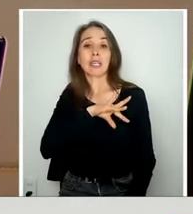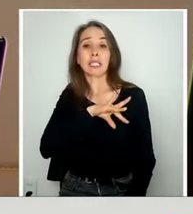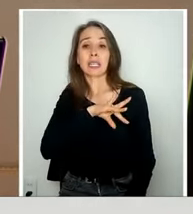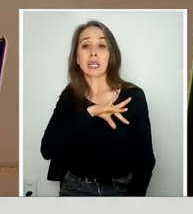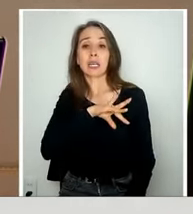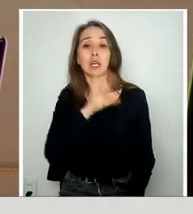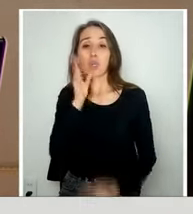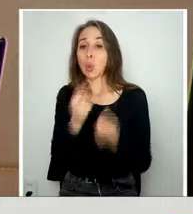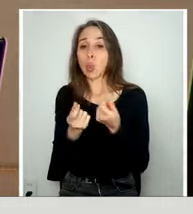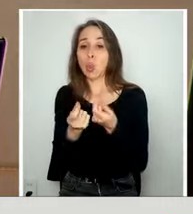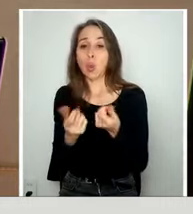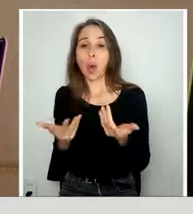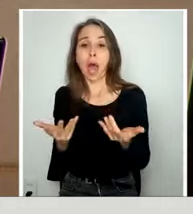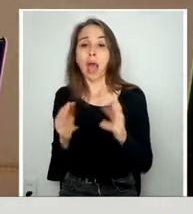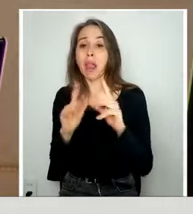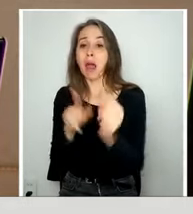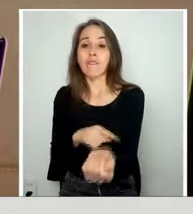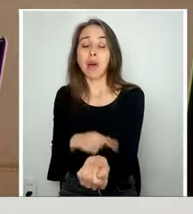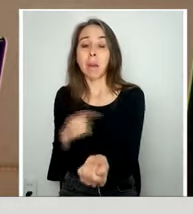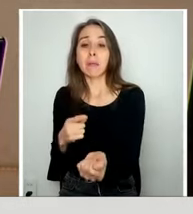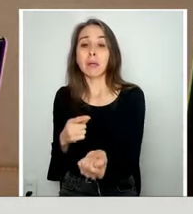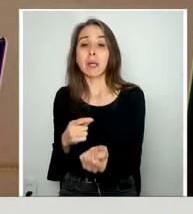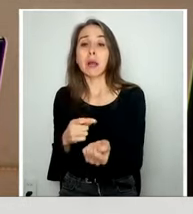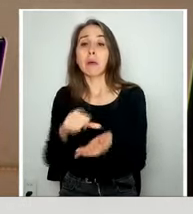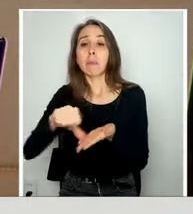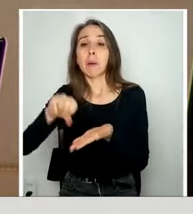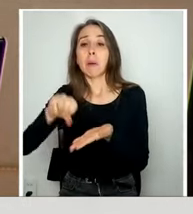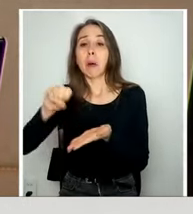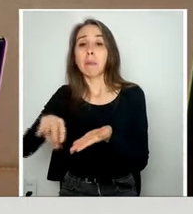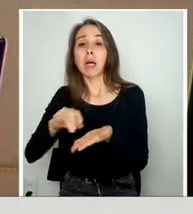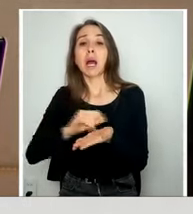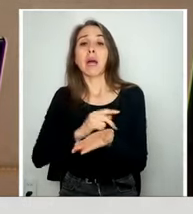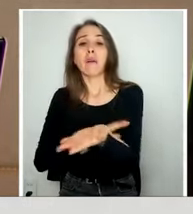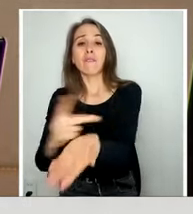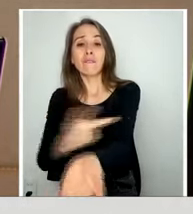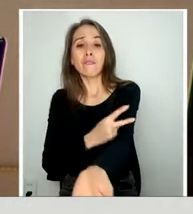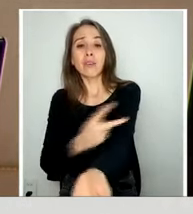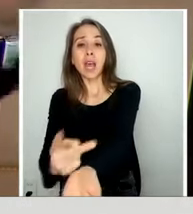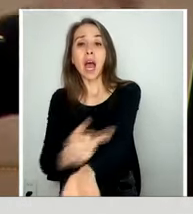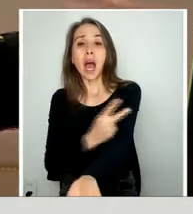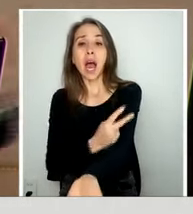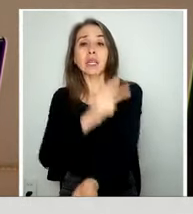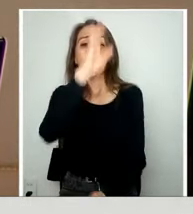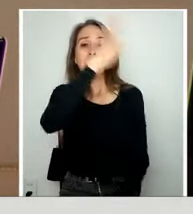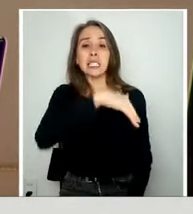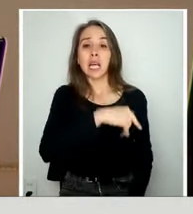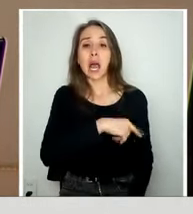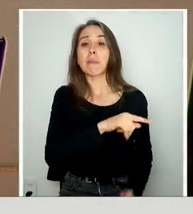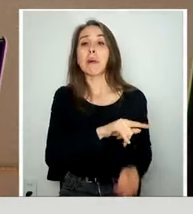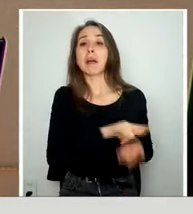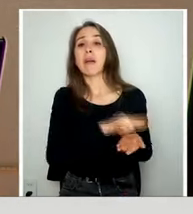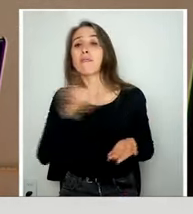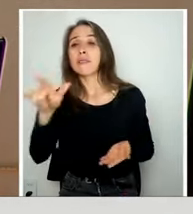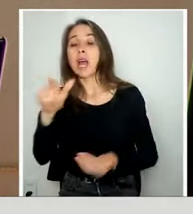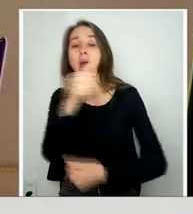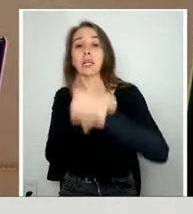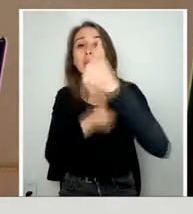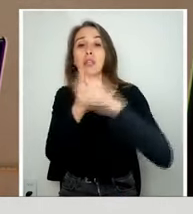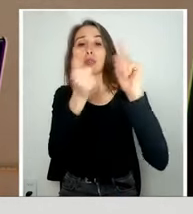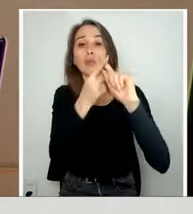económicos para que ella viaje constantemente a las citaciones a los torneos etcétera